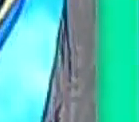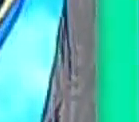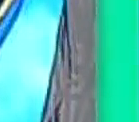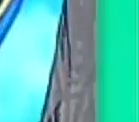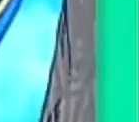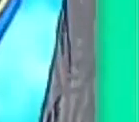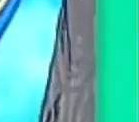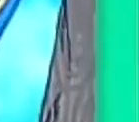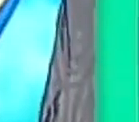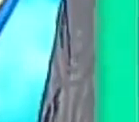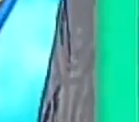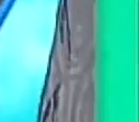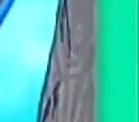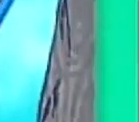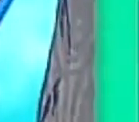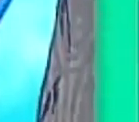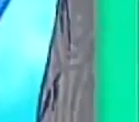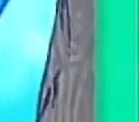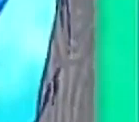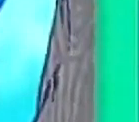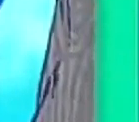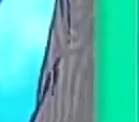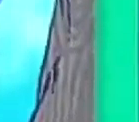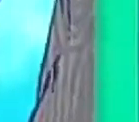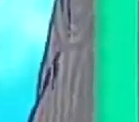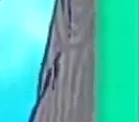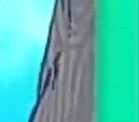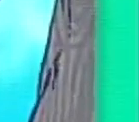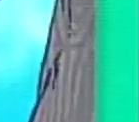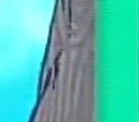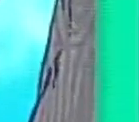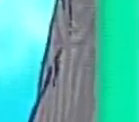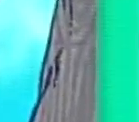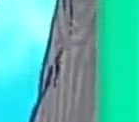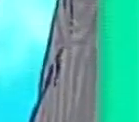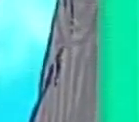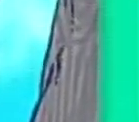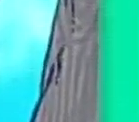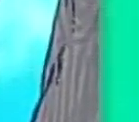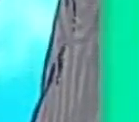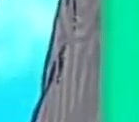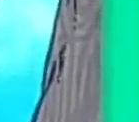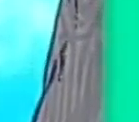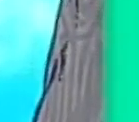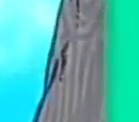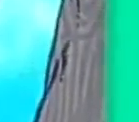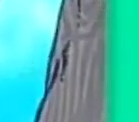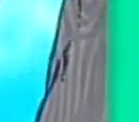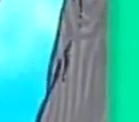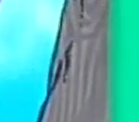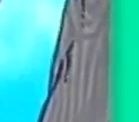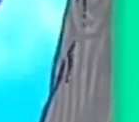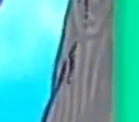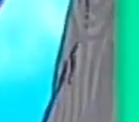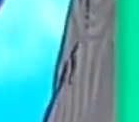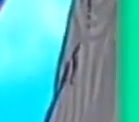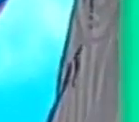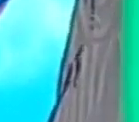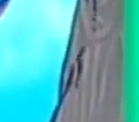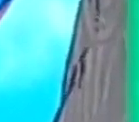Encuentro Mundial por la vigencia el pensamiento bolivariano del comandante Chávez en El Siglo 21 a propósito de